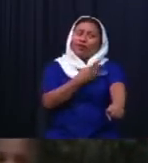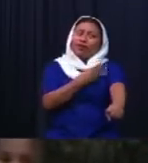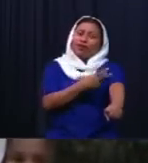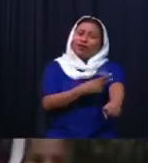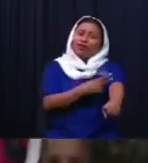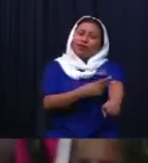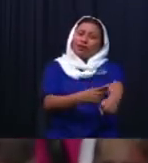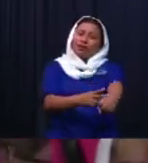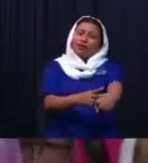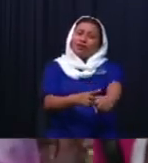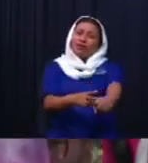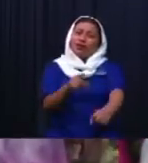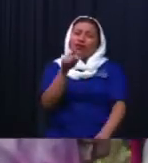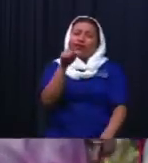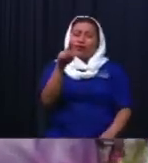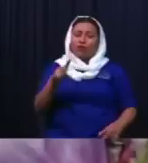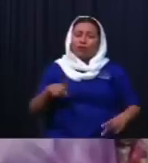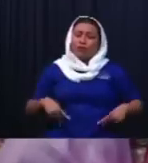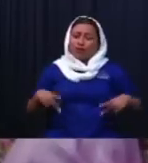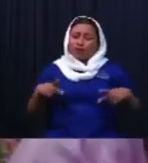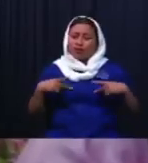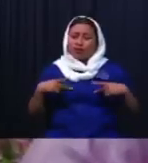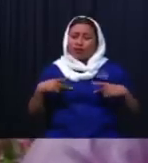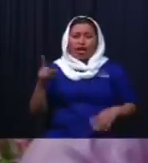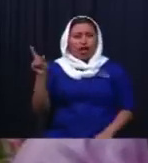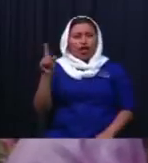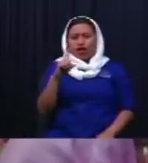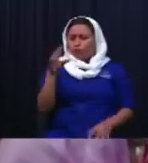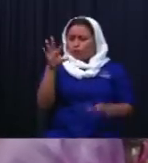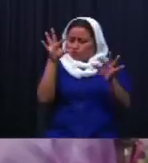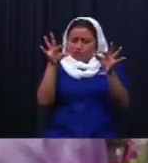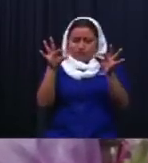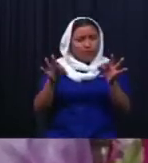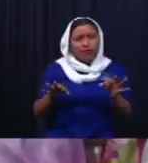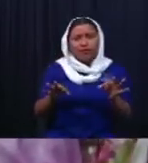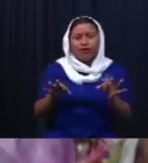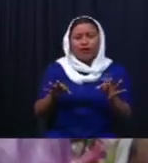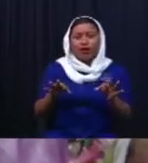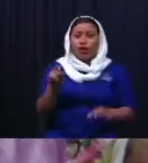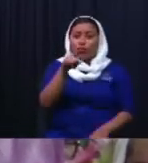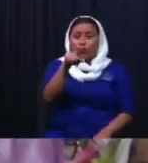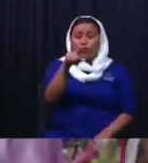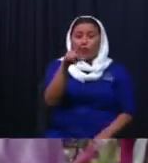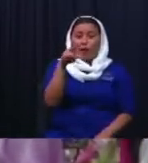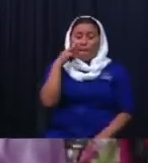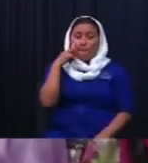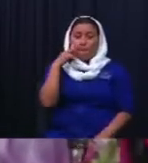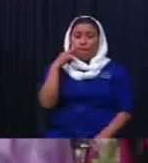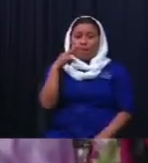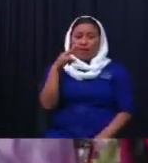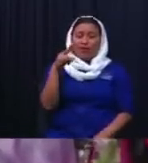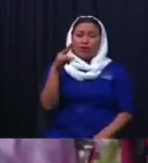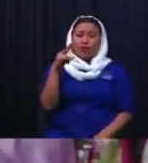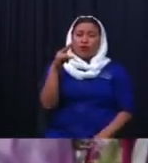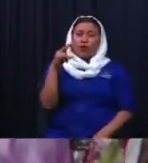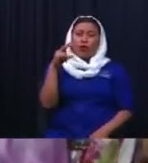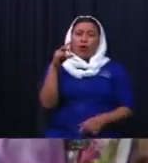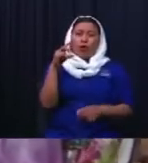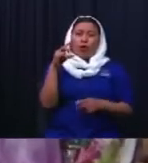vida y no ha terminado. Has visto cosas gloriosas en este caminar.